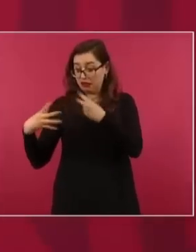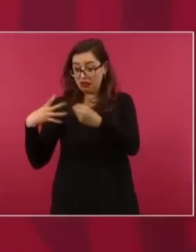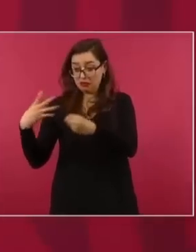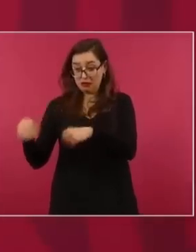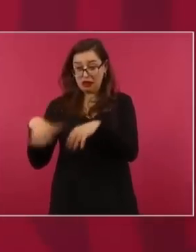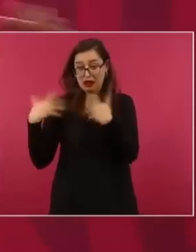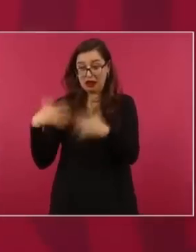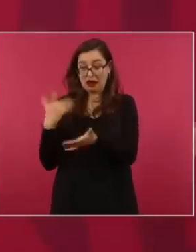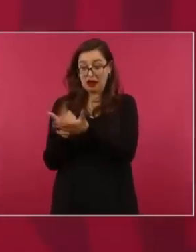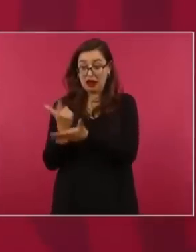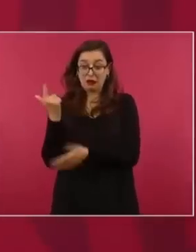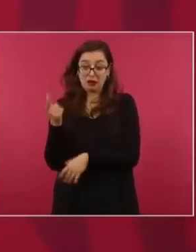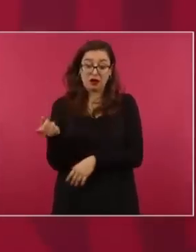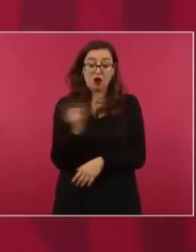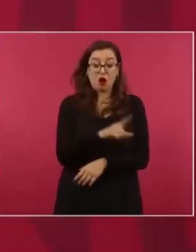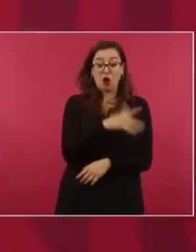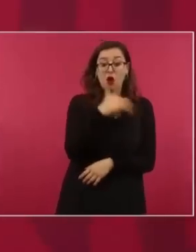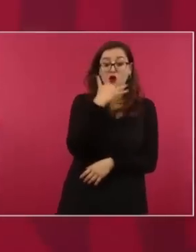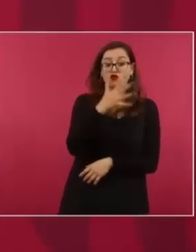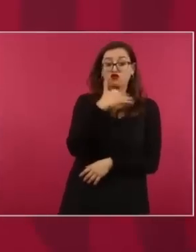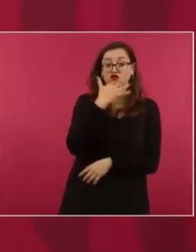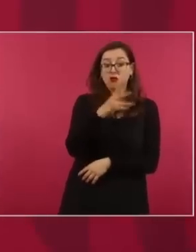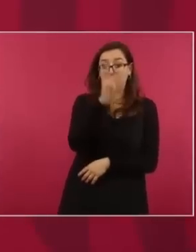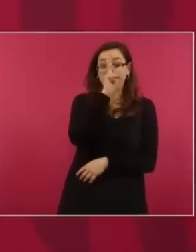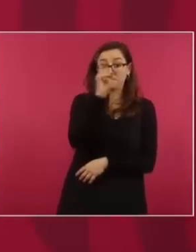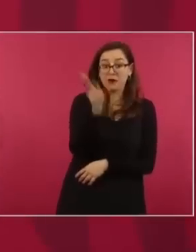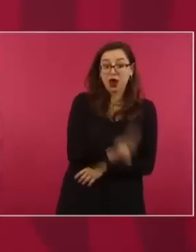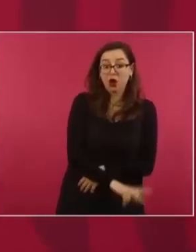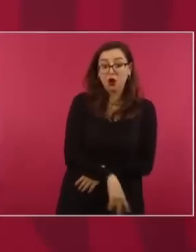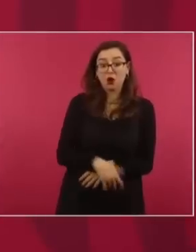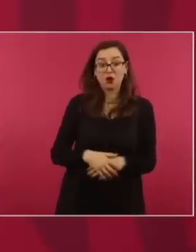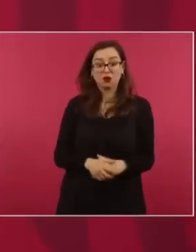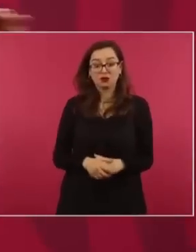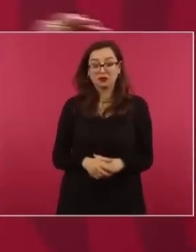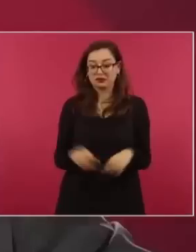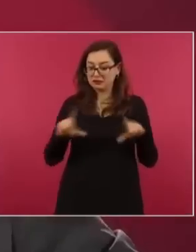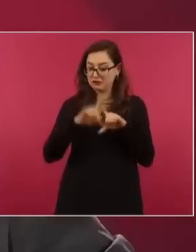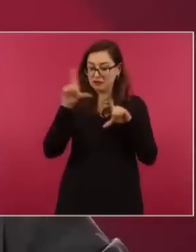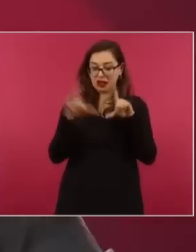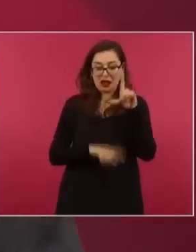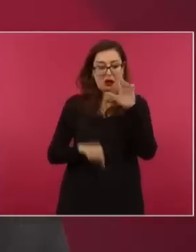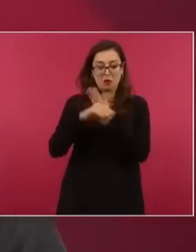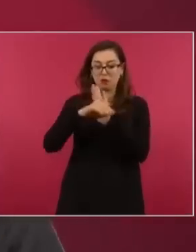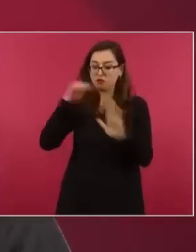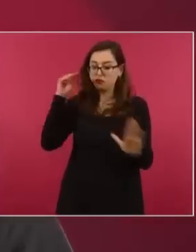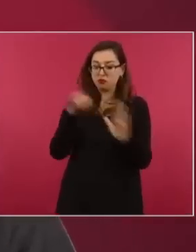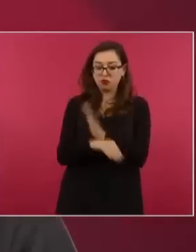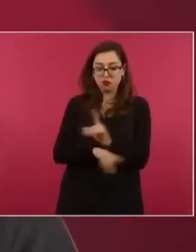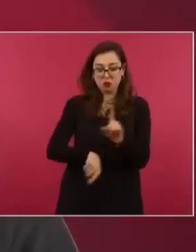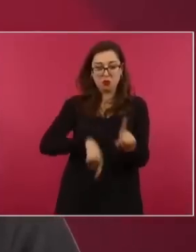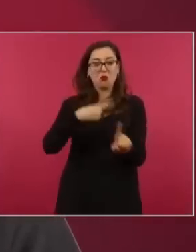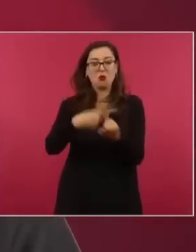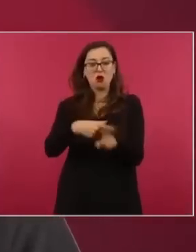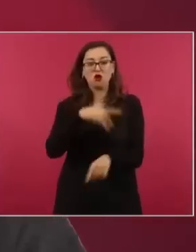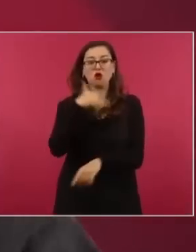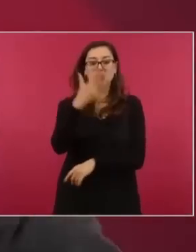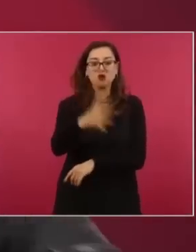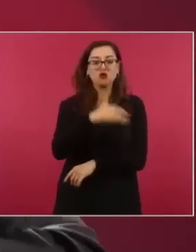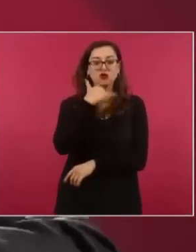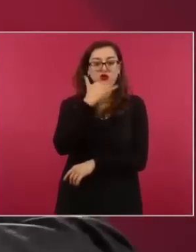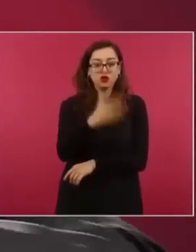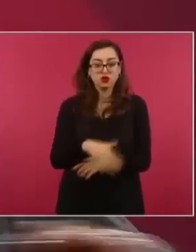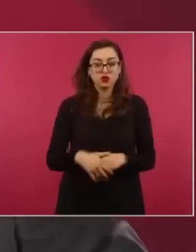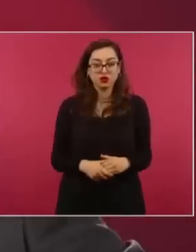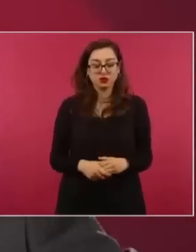con el narcotráfico, de los que algunos lo acusan. Durante la conferencia matutina en Palacio Nacional, López Obrador se comprometió a presentar su